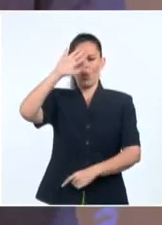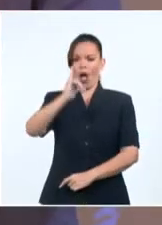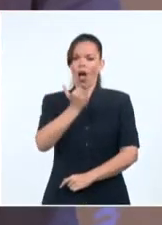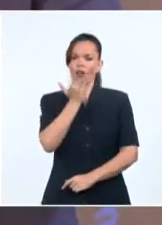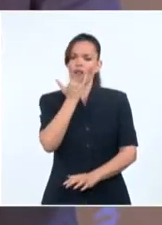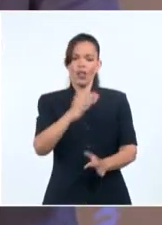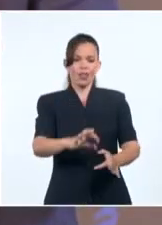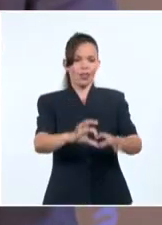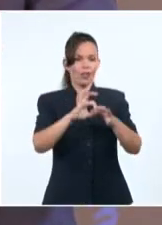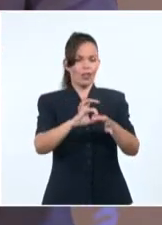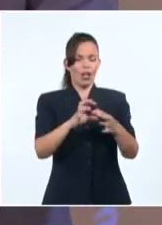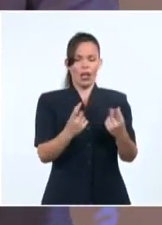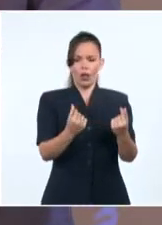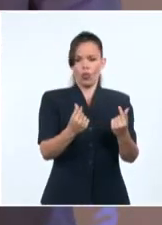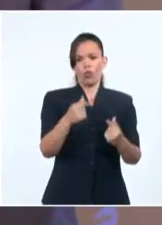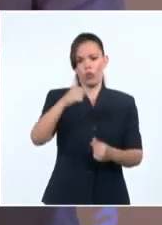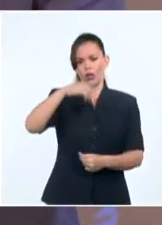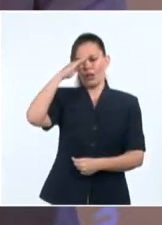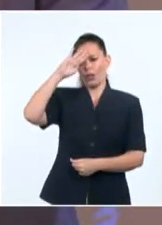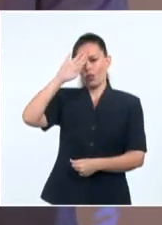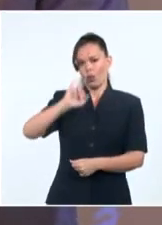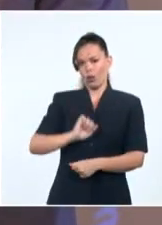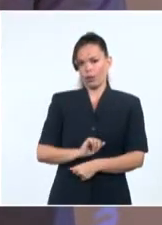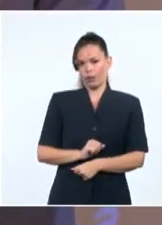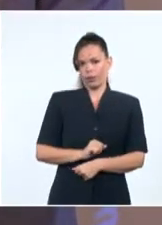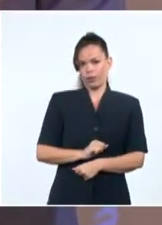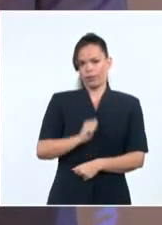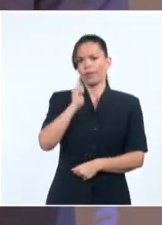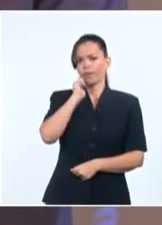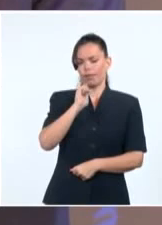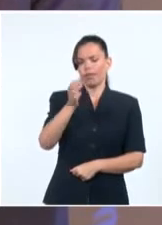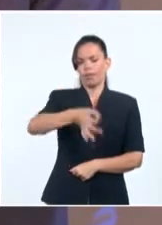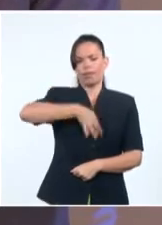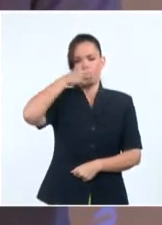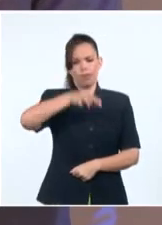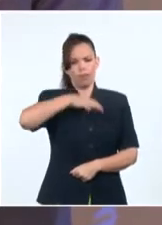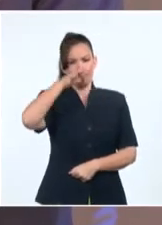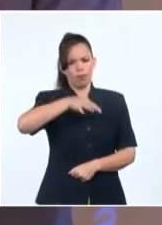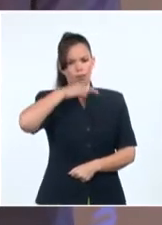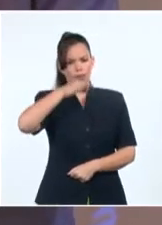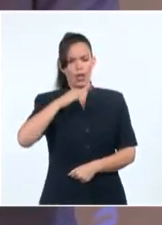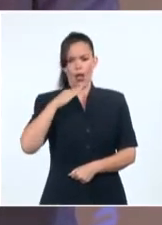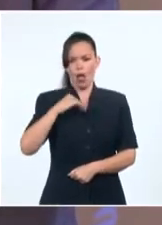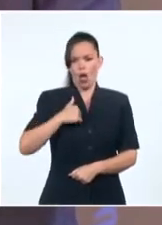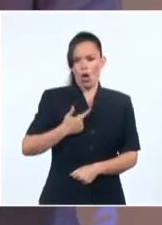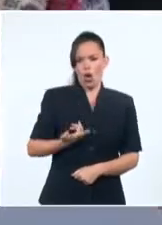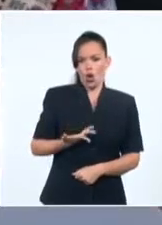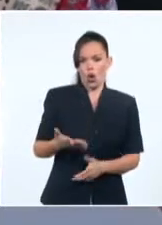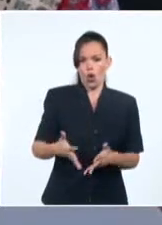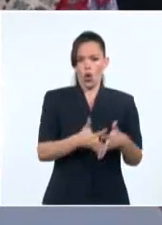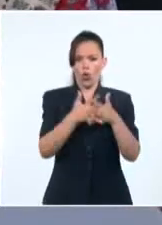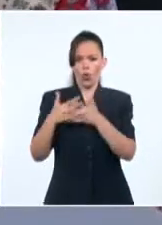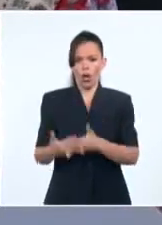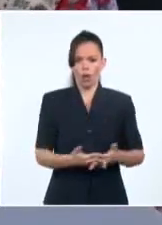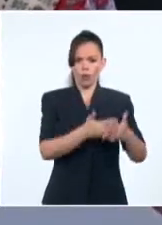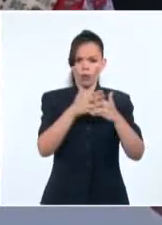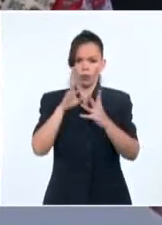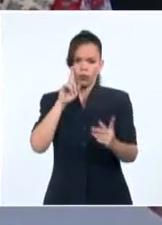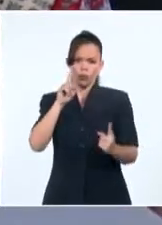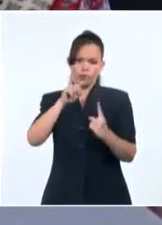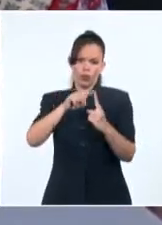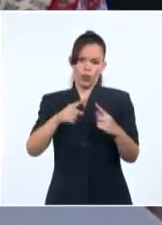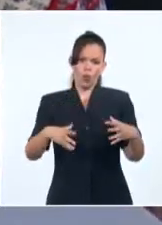país. Denunció asimismo los intentos por desacreditar la colaboración médica cubana y la